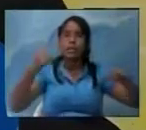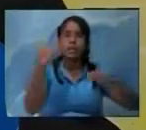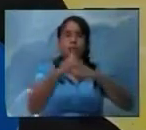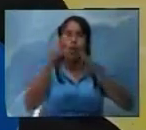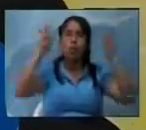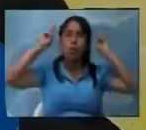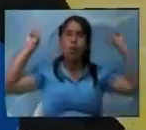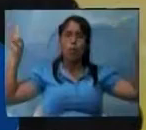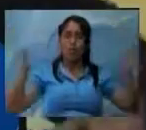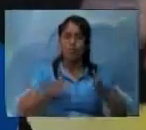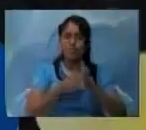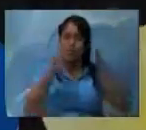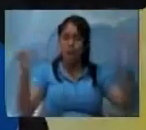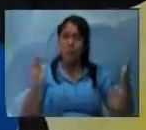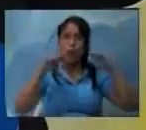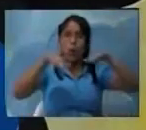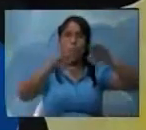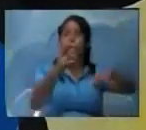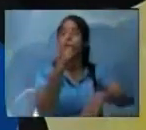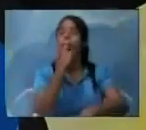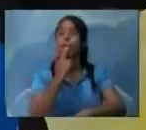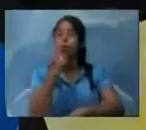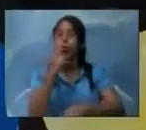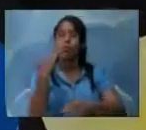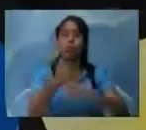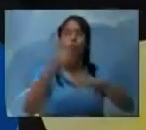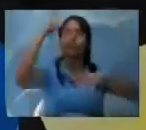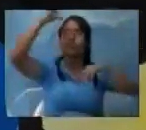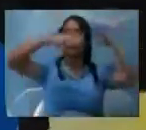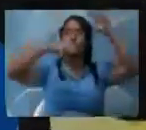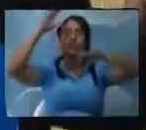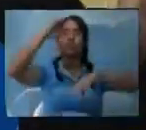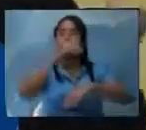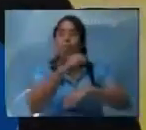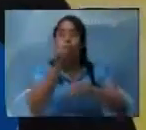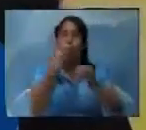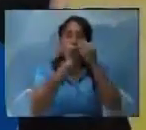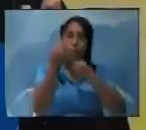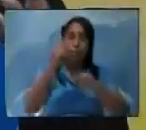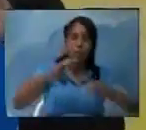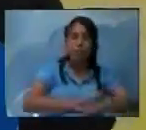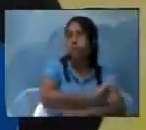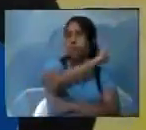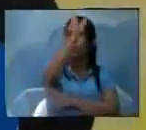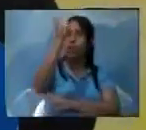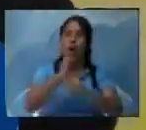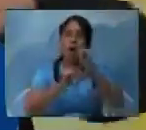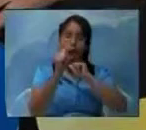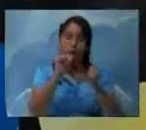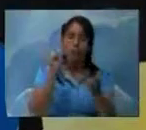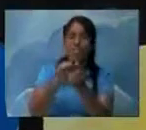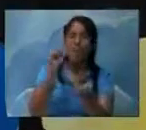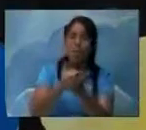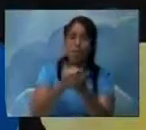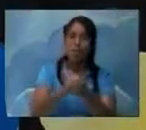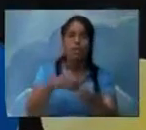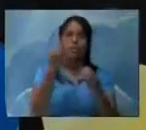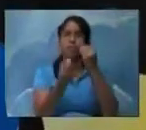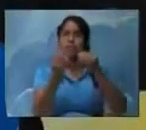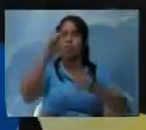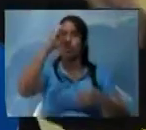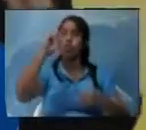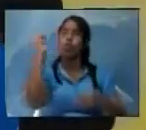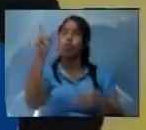Moisés abrió el mar rojo, cómo caía comida del cielo, cómo le daba agua de la piedra, cómo Dios usó